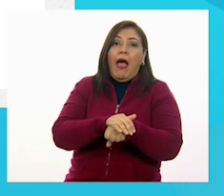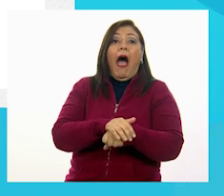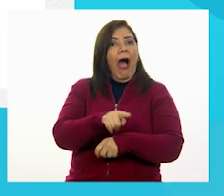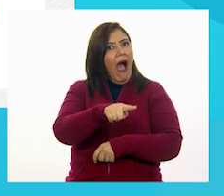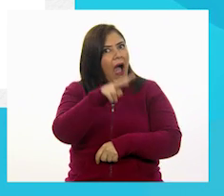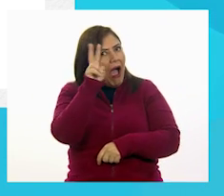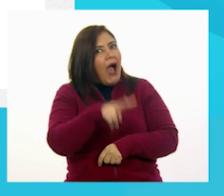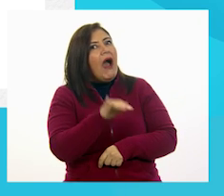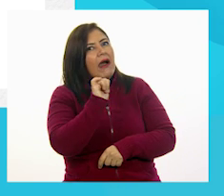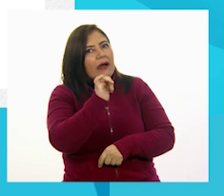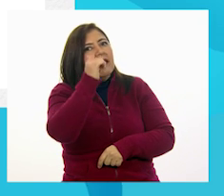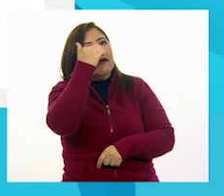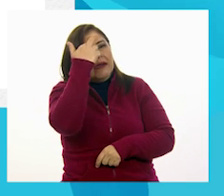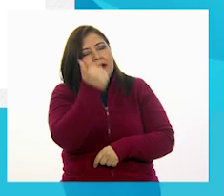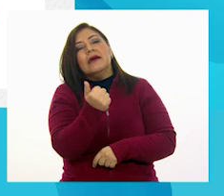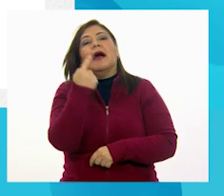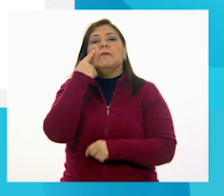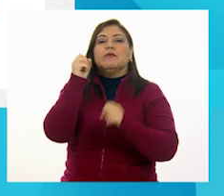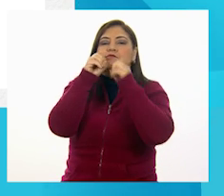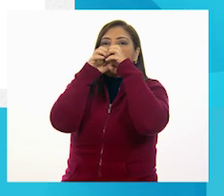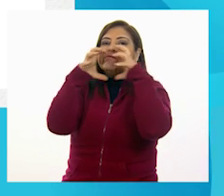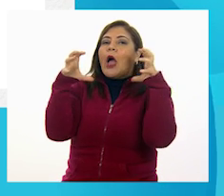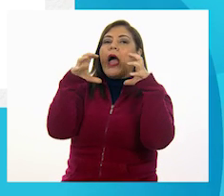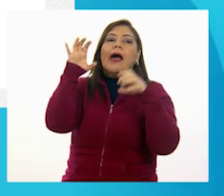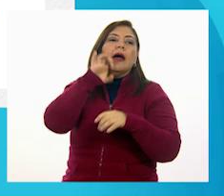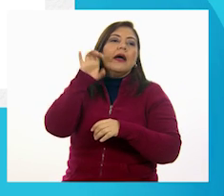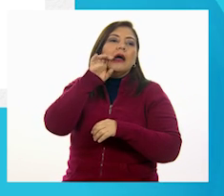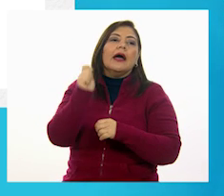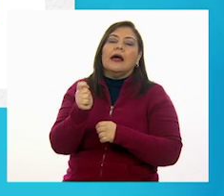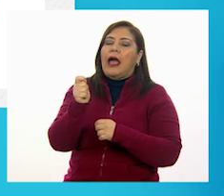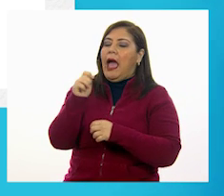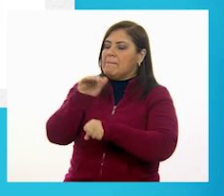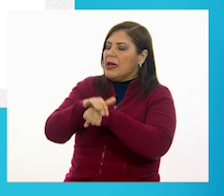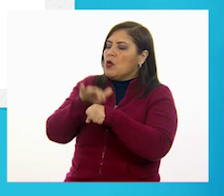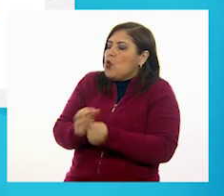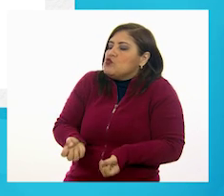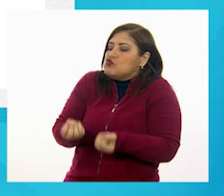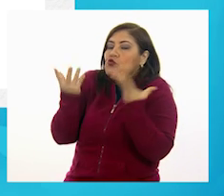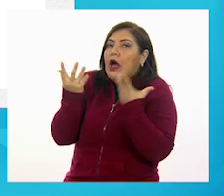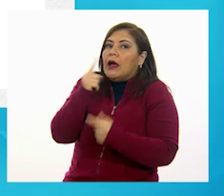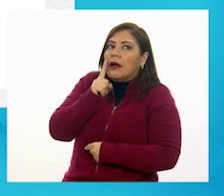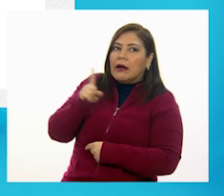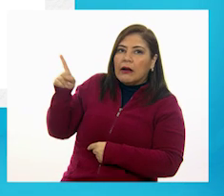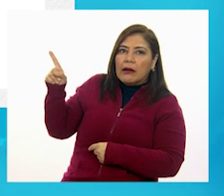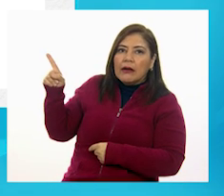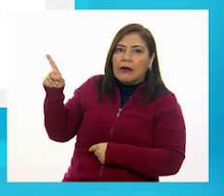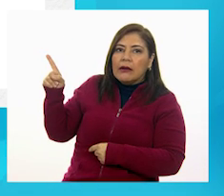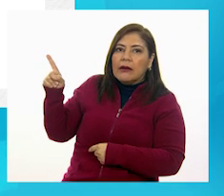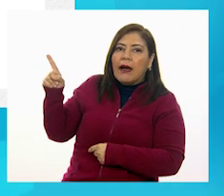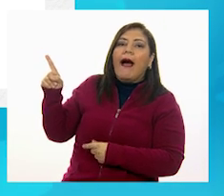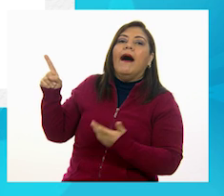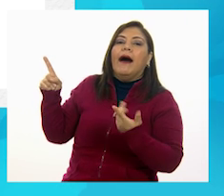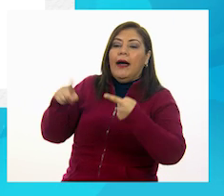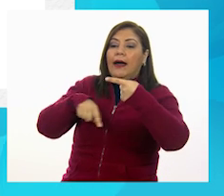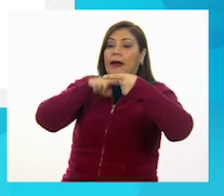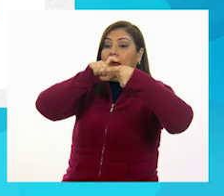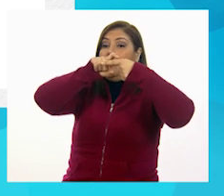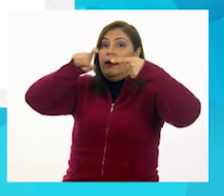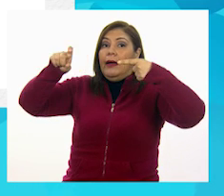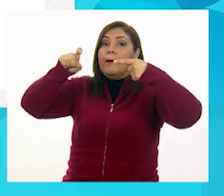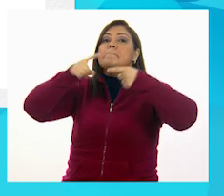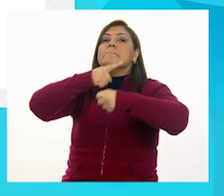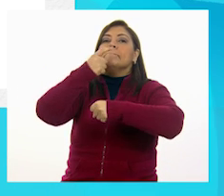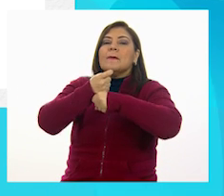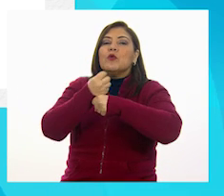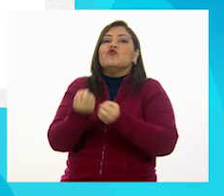Ramiro. Entonces, ¿qué dice el globo naranja? ¿Cuántos amigos son? Así es. ¿Y cuántos amigos son en la primera y